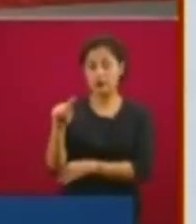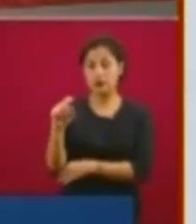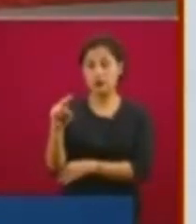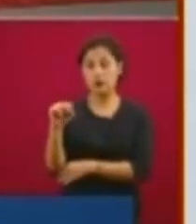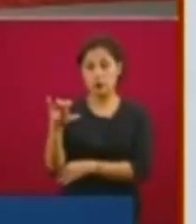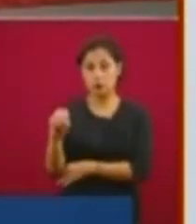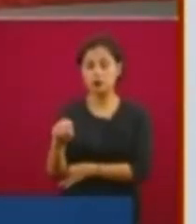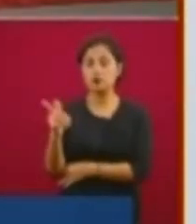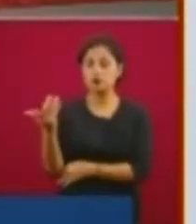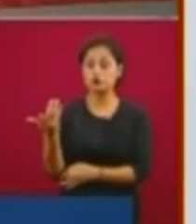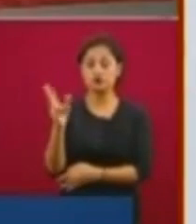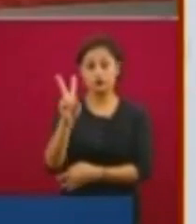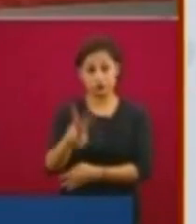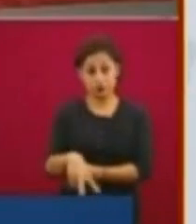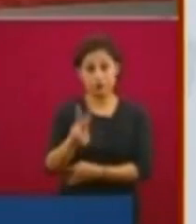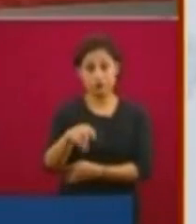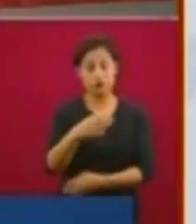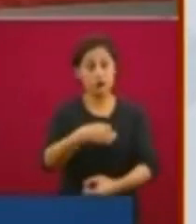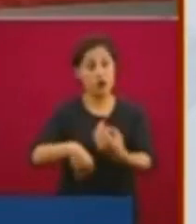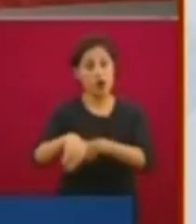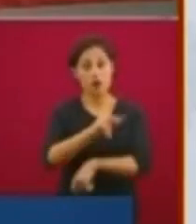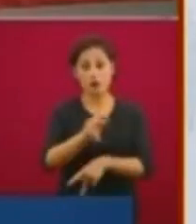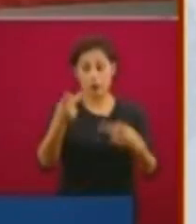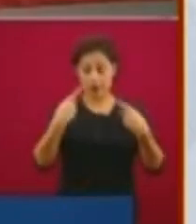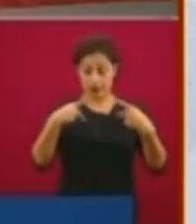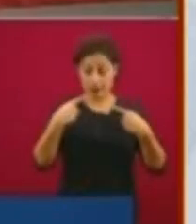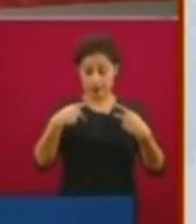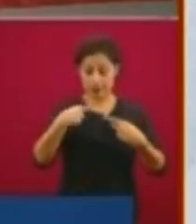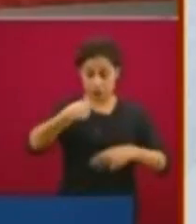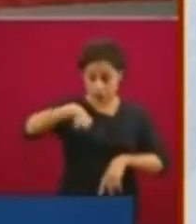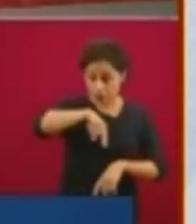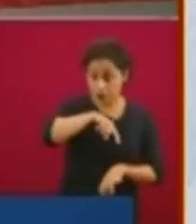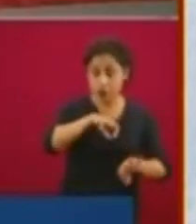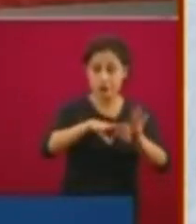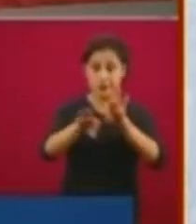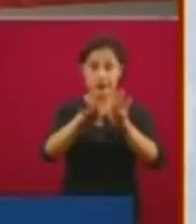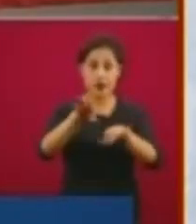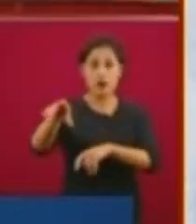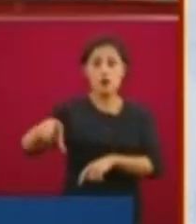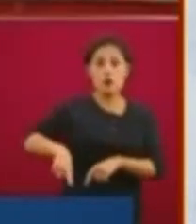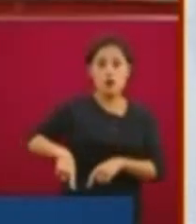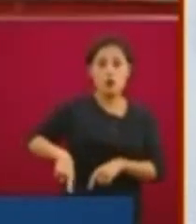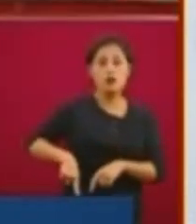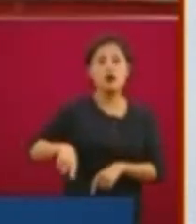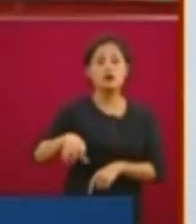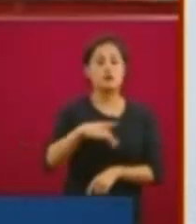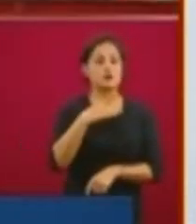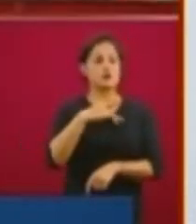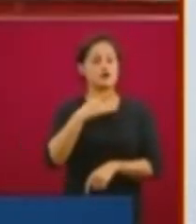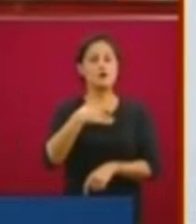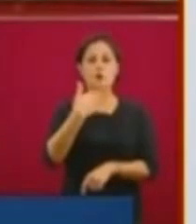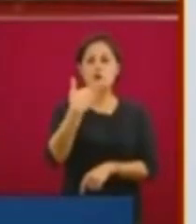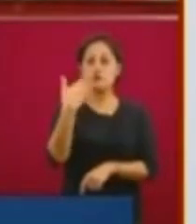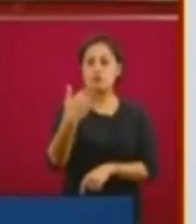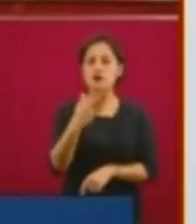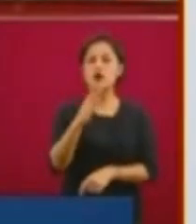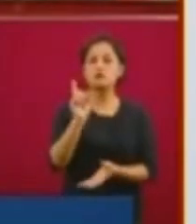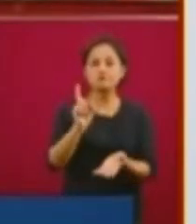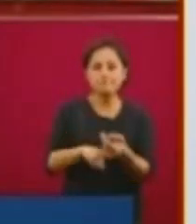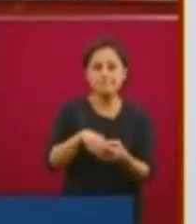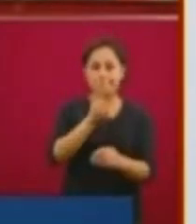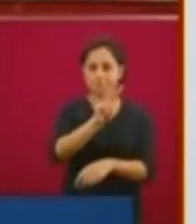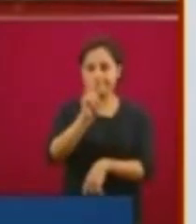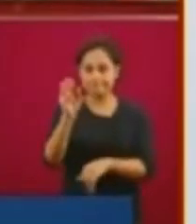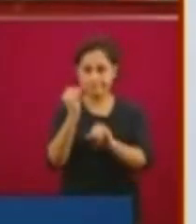en el 2008 también tomó la decisión de invertir en infraestructura, es un, digamos, un esquema muy similar. Y si tomamos